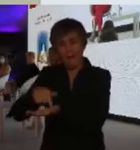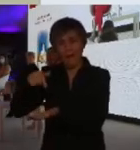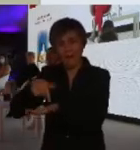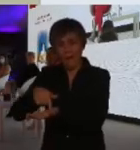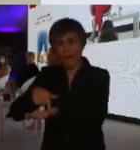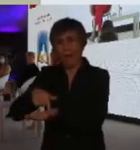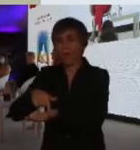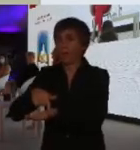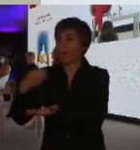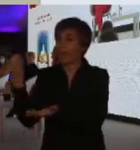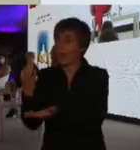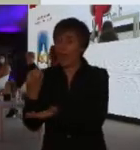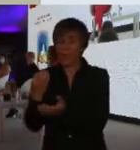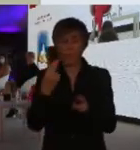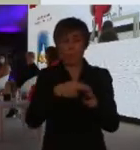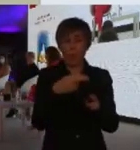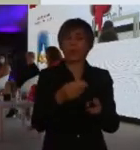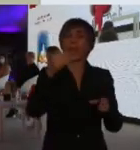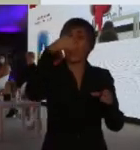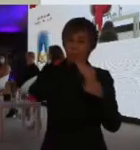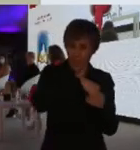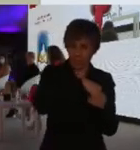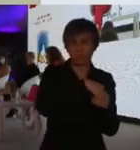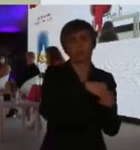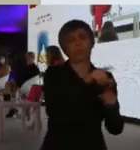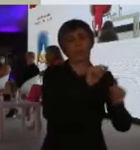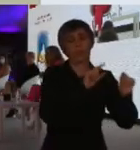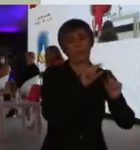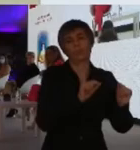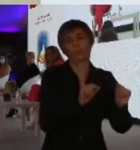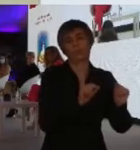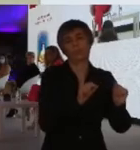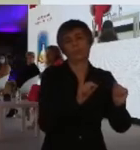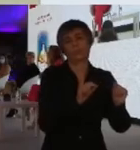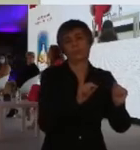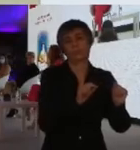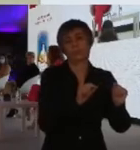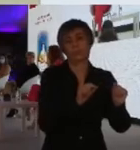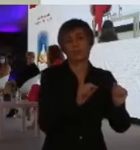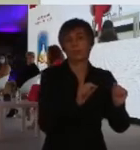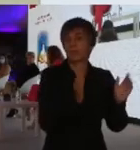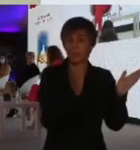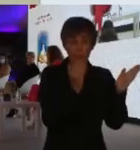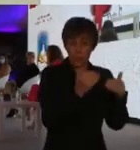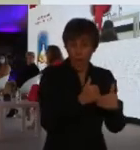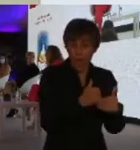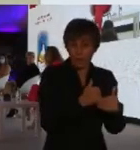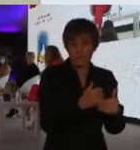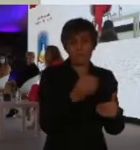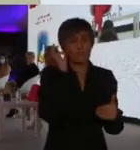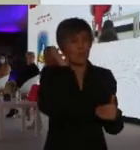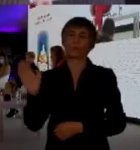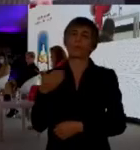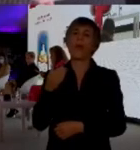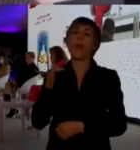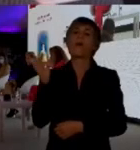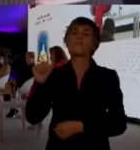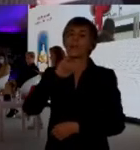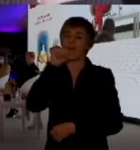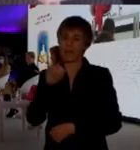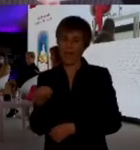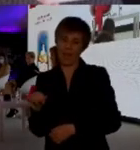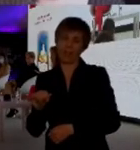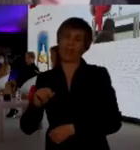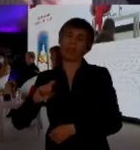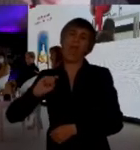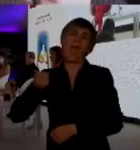se convirten en decisións, as mulleres seguiremos estando nesta situación intolerable. Por lo